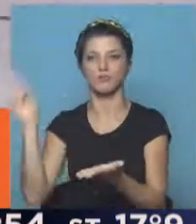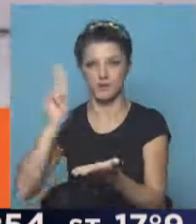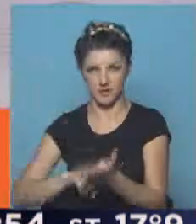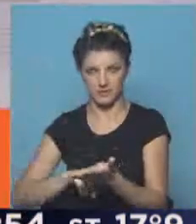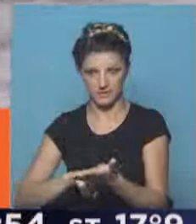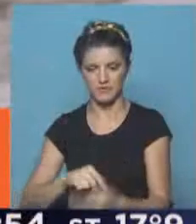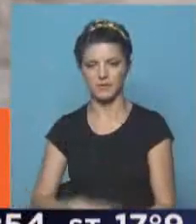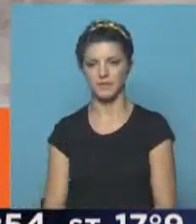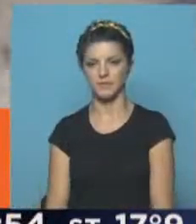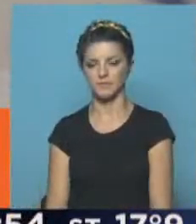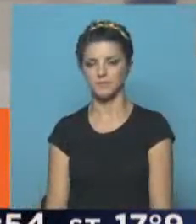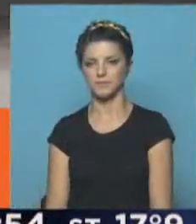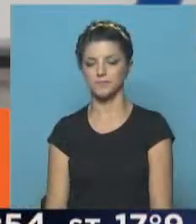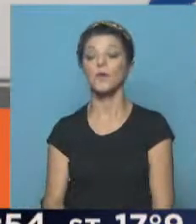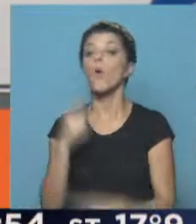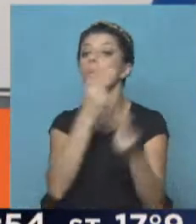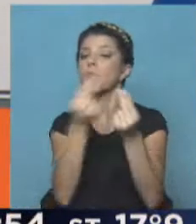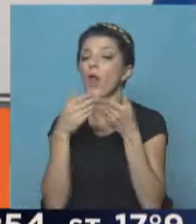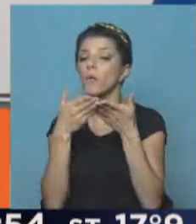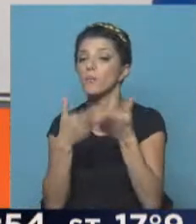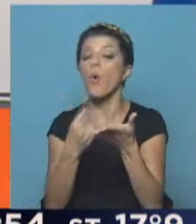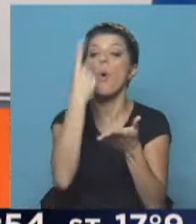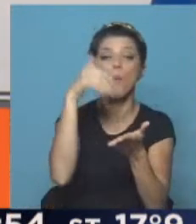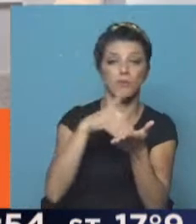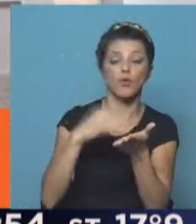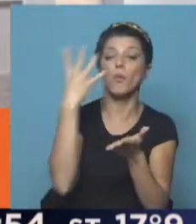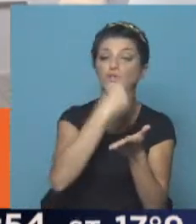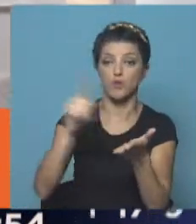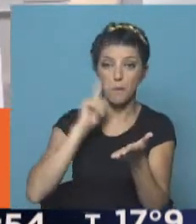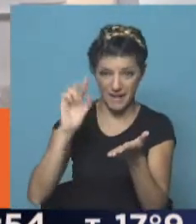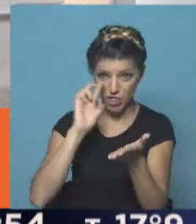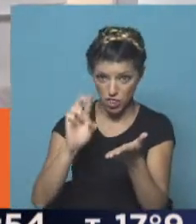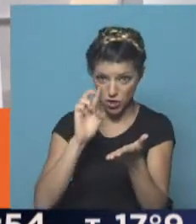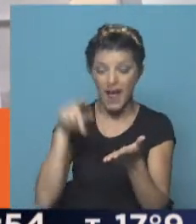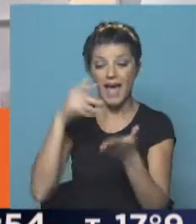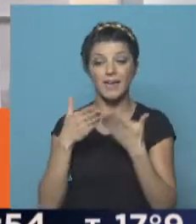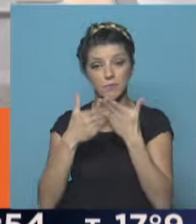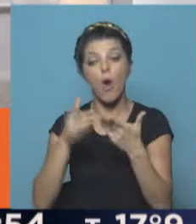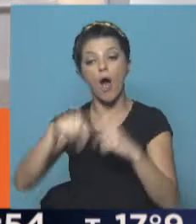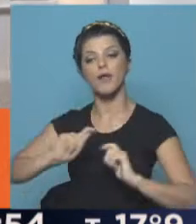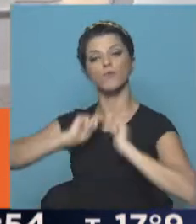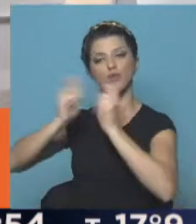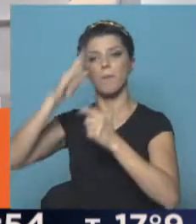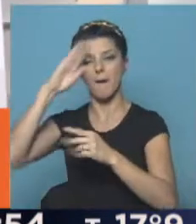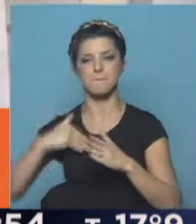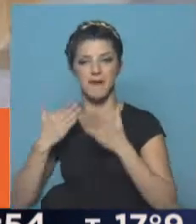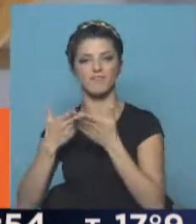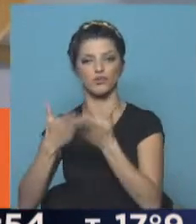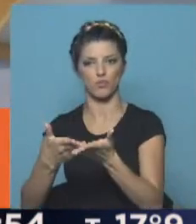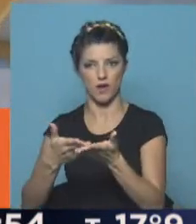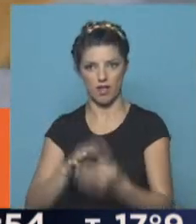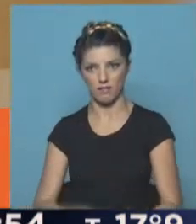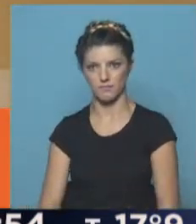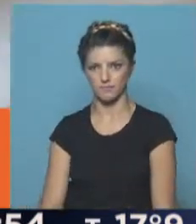naval argentina valuado en un millón cuatrocientos mil dólares el crucero será utilizado por prefectura